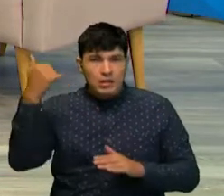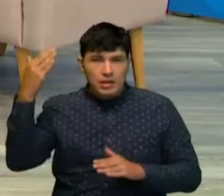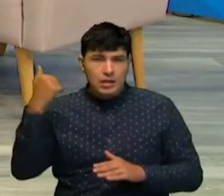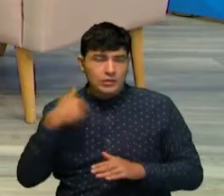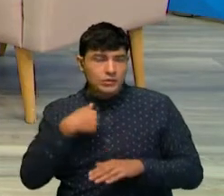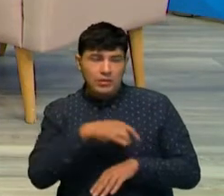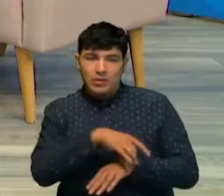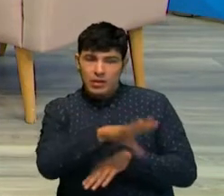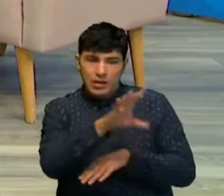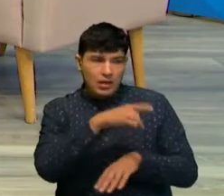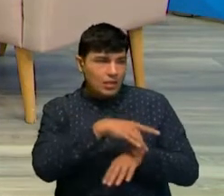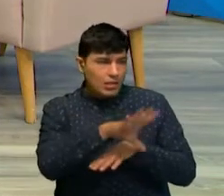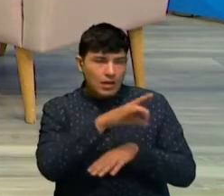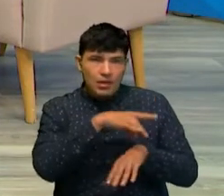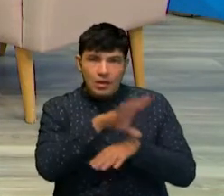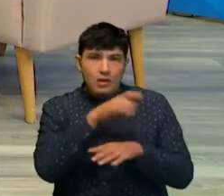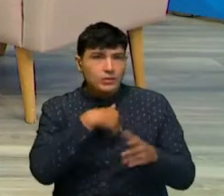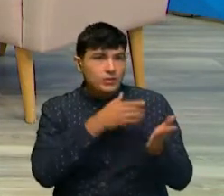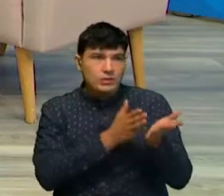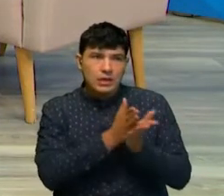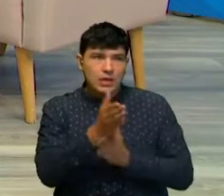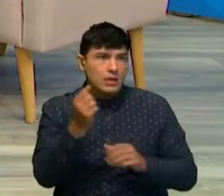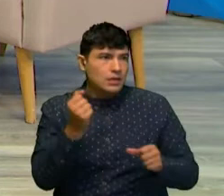así, seguí trabajando